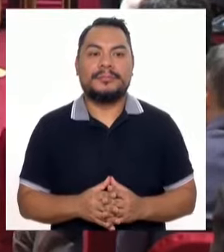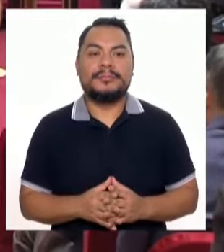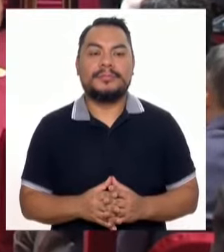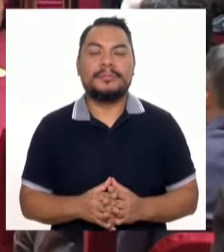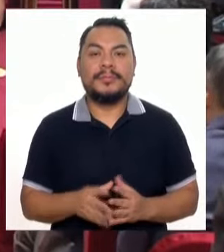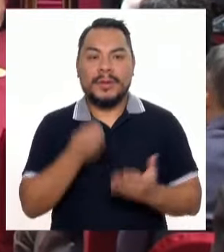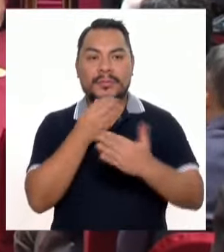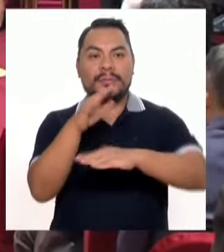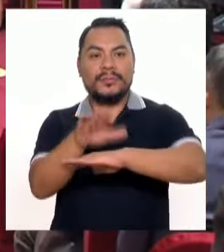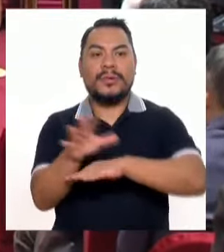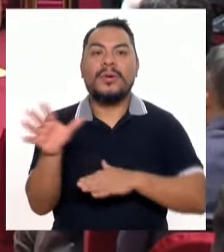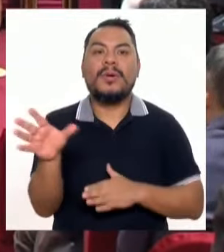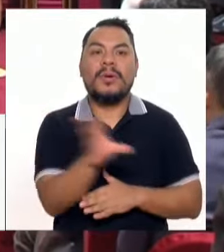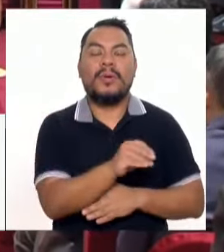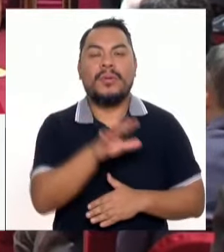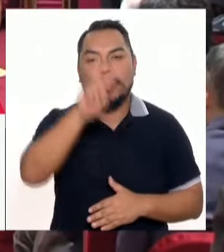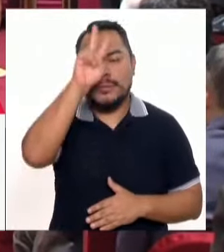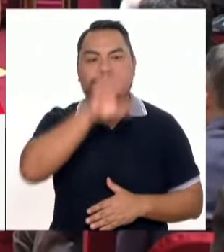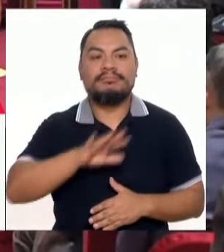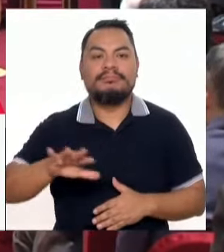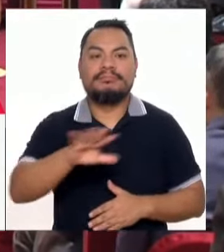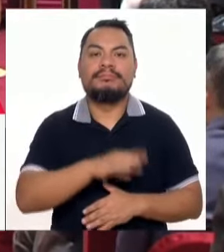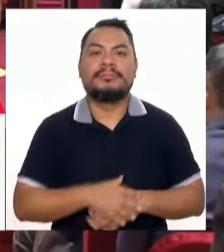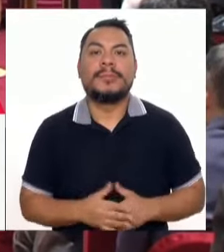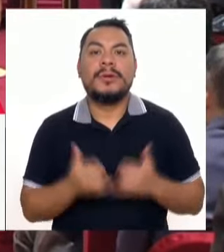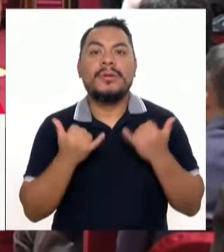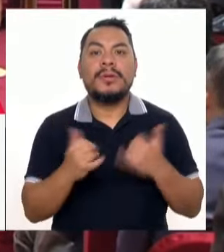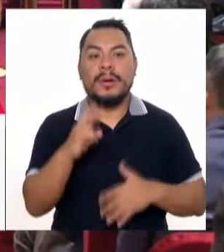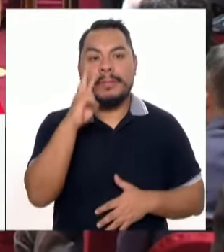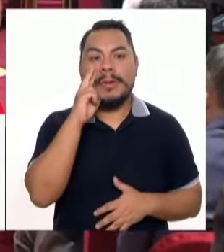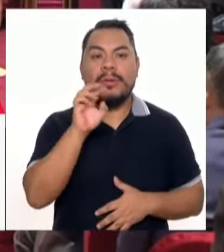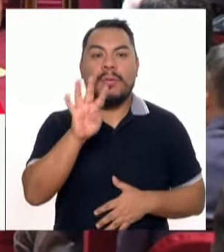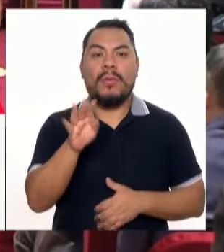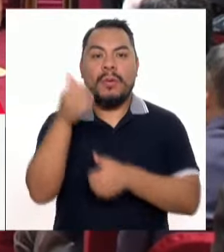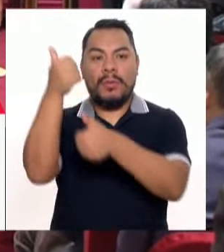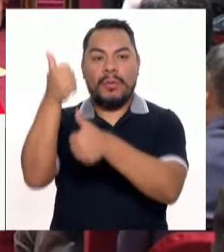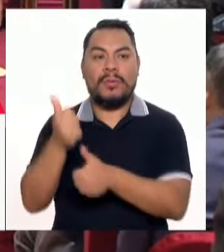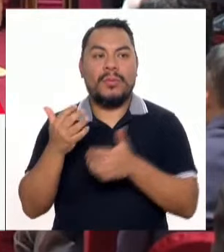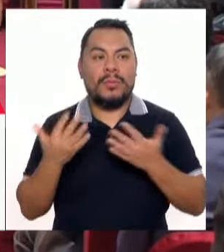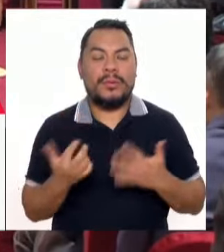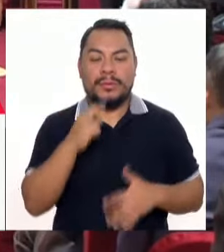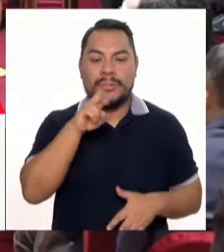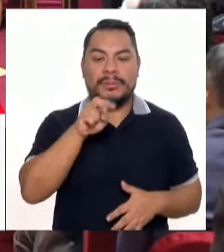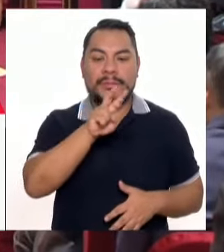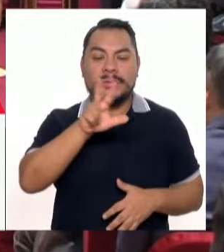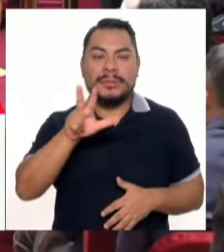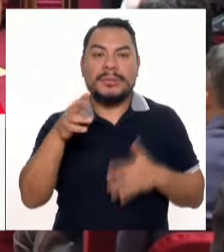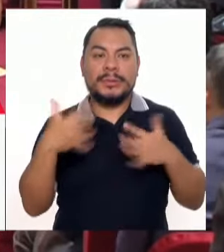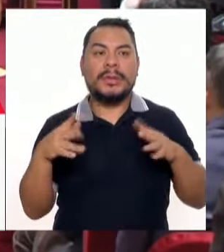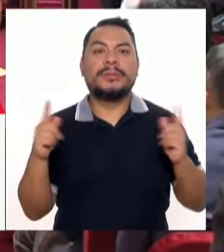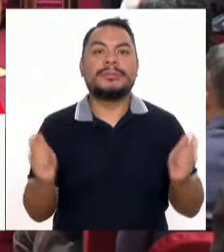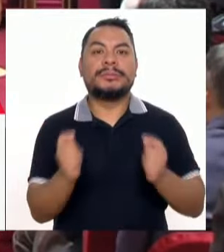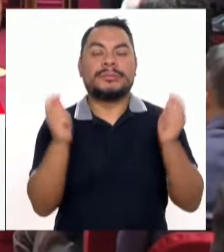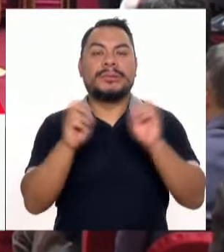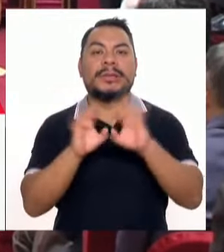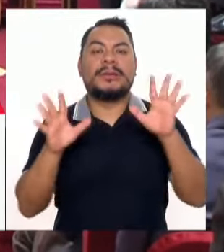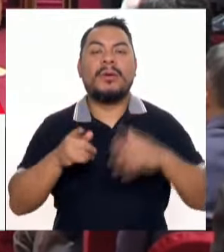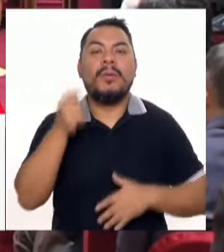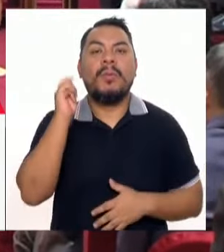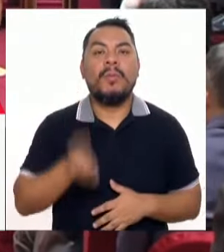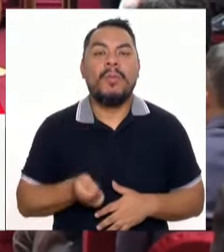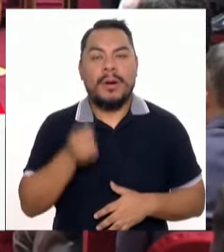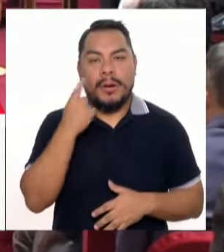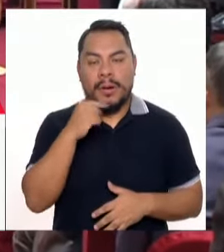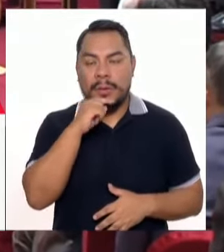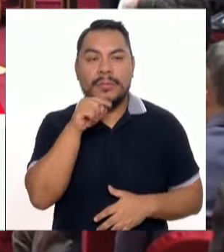Muy buenas tardes a todo el país. Hoy viernes 4 de agosto del 2023 se celebra el Día del Juez y la